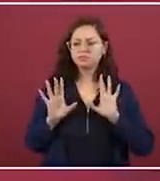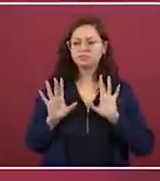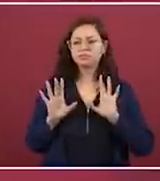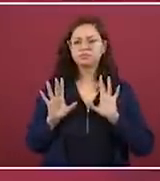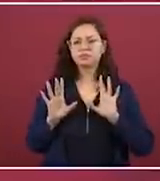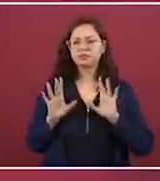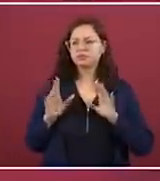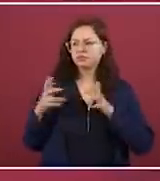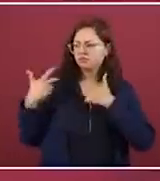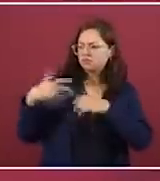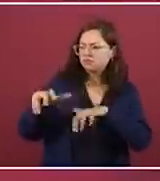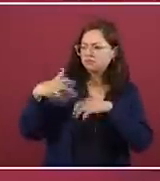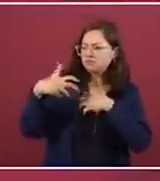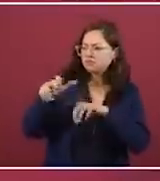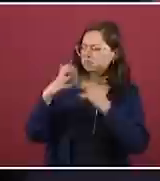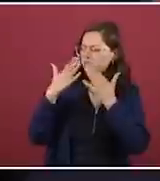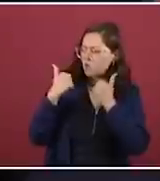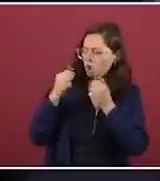irracionales,